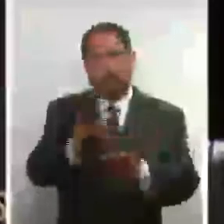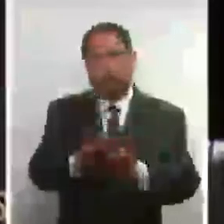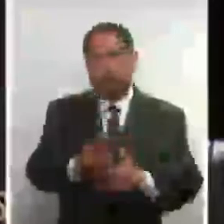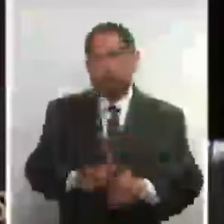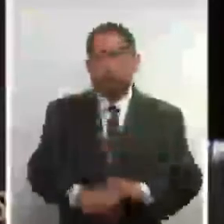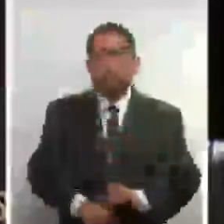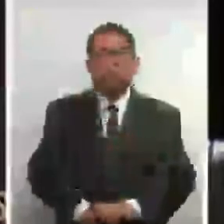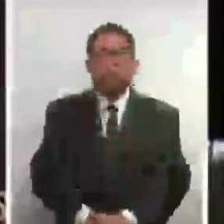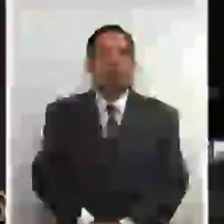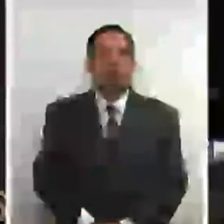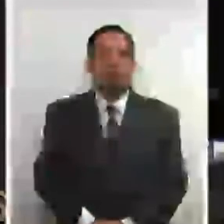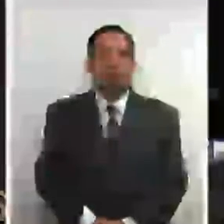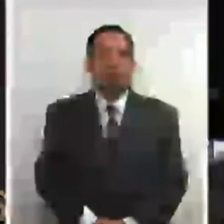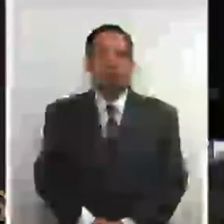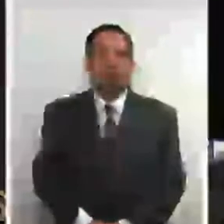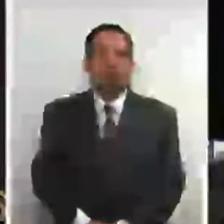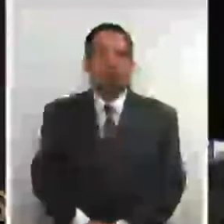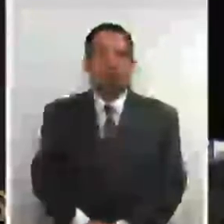modificación.